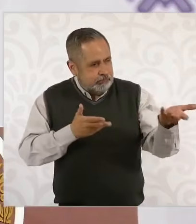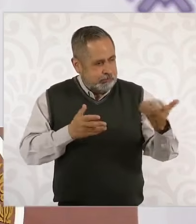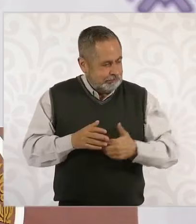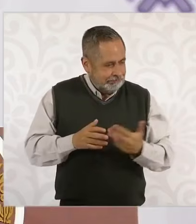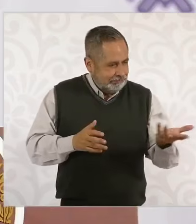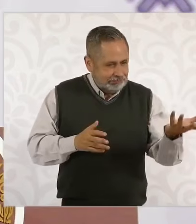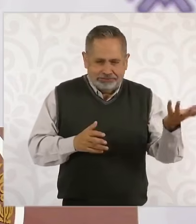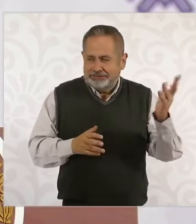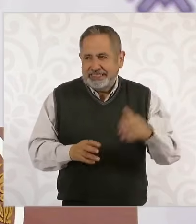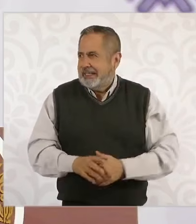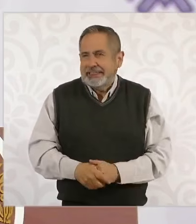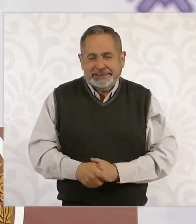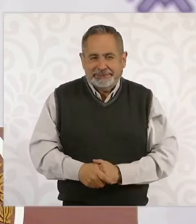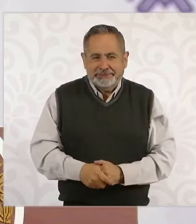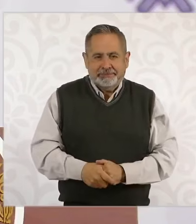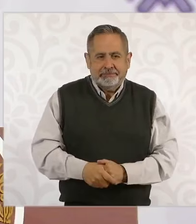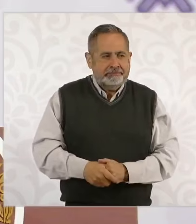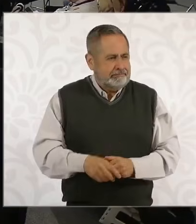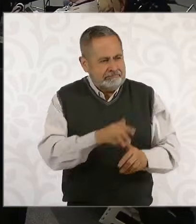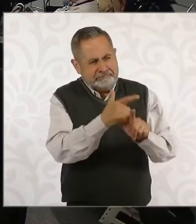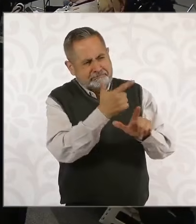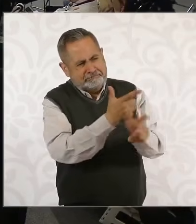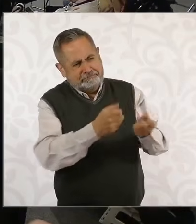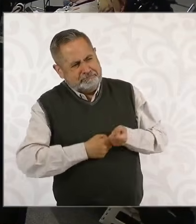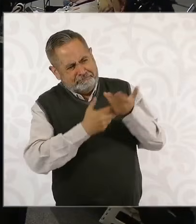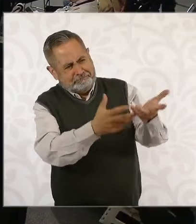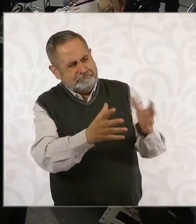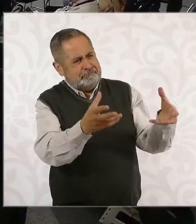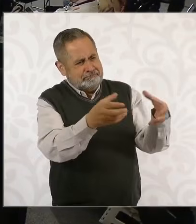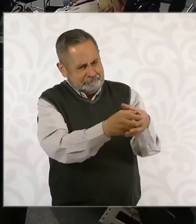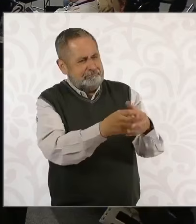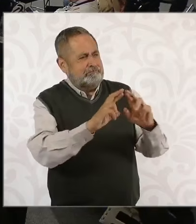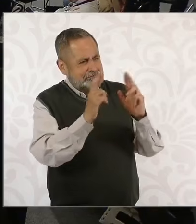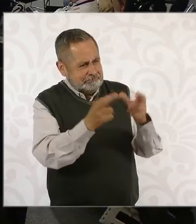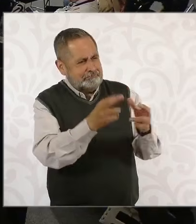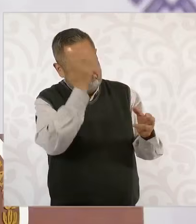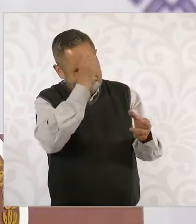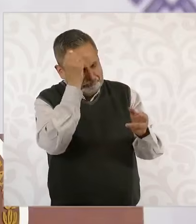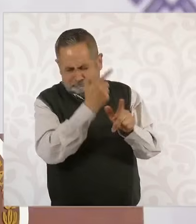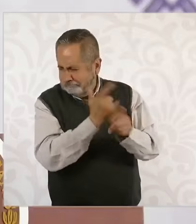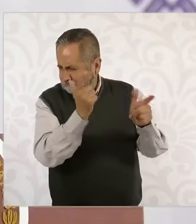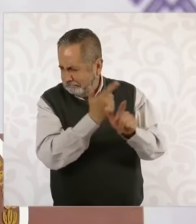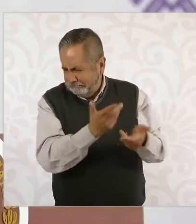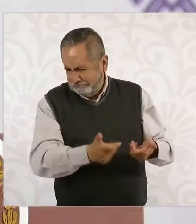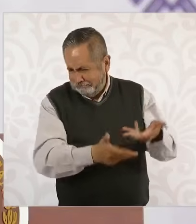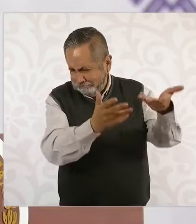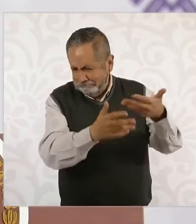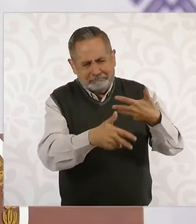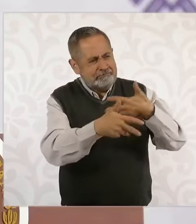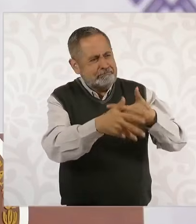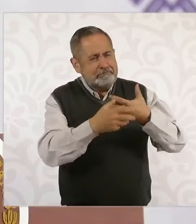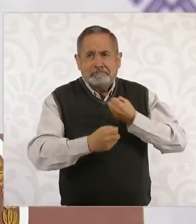No hay libertad de expresión, de reunión, de opinión, de manifestación,